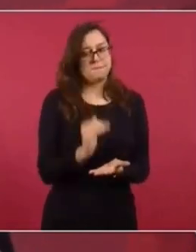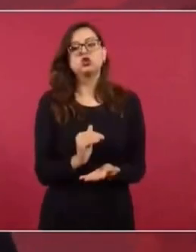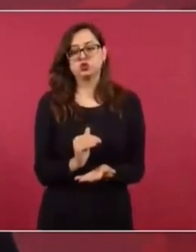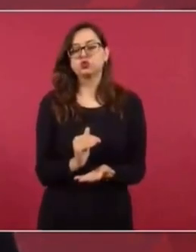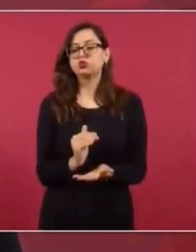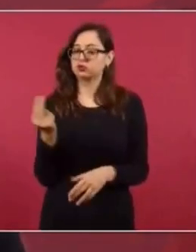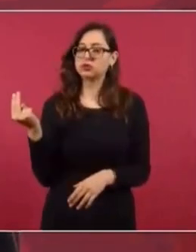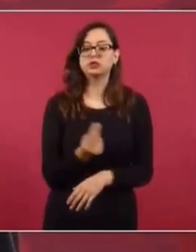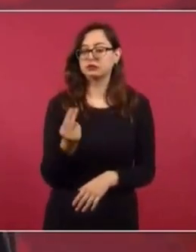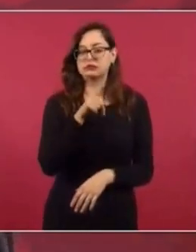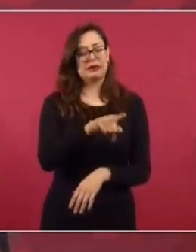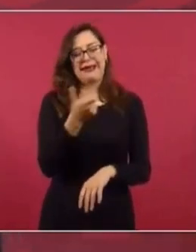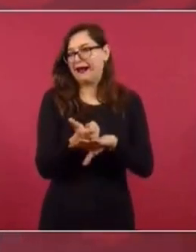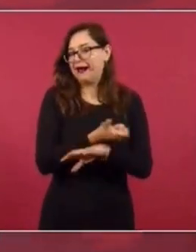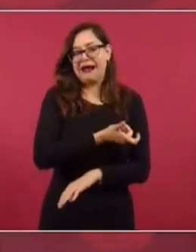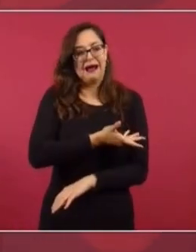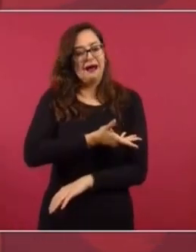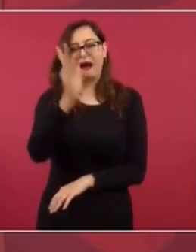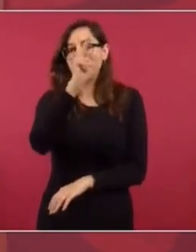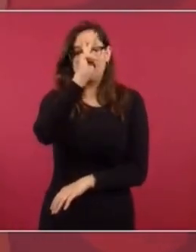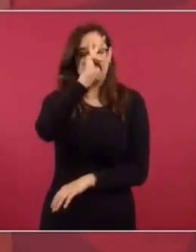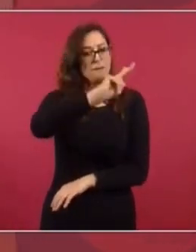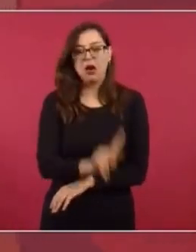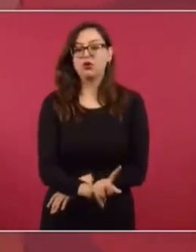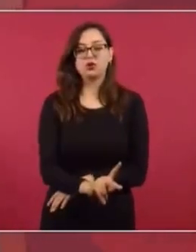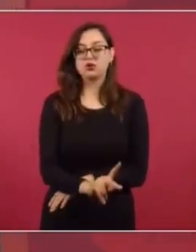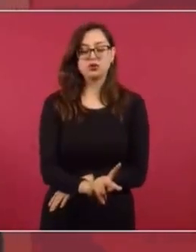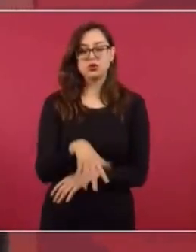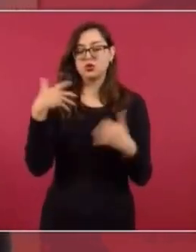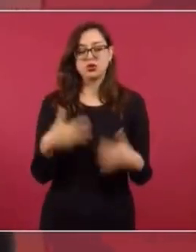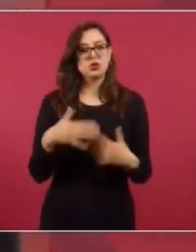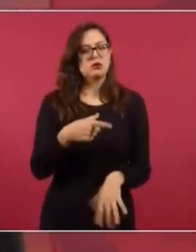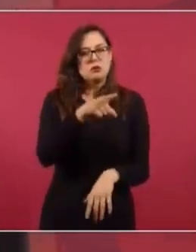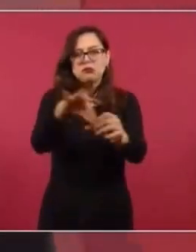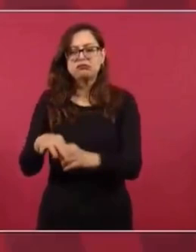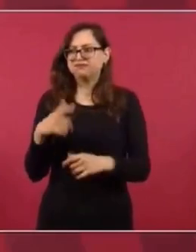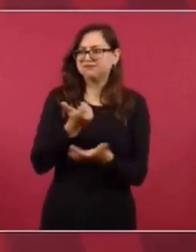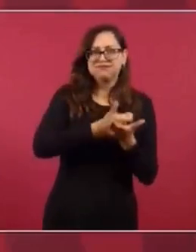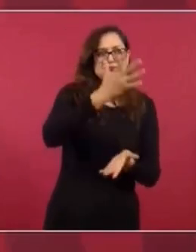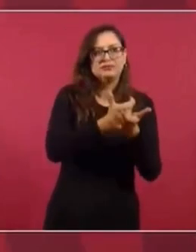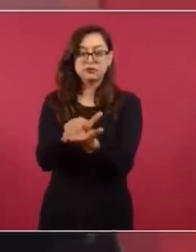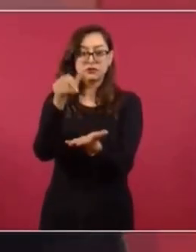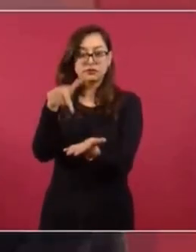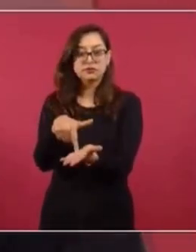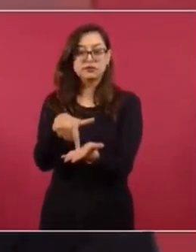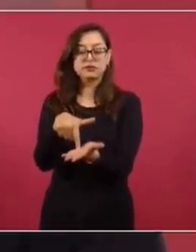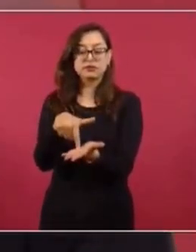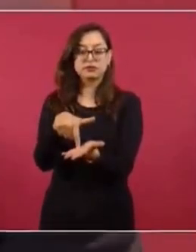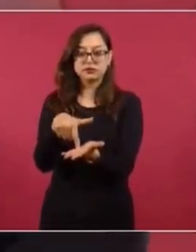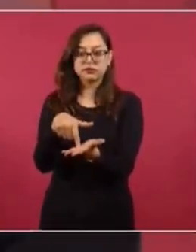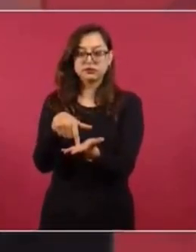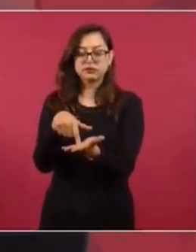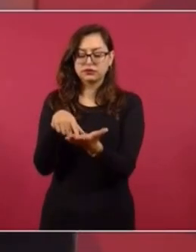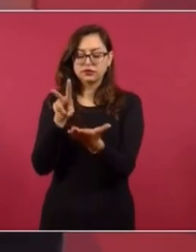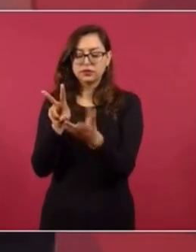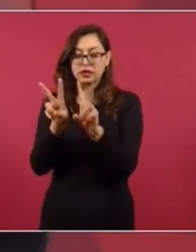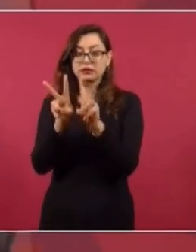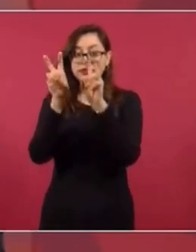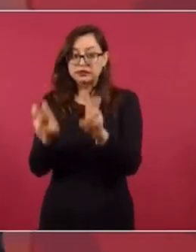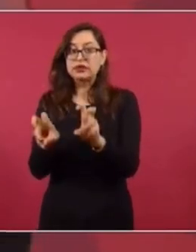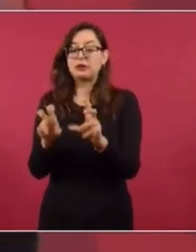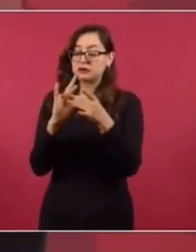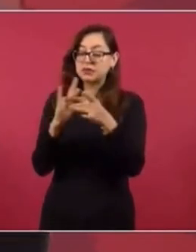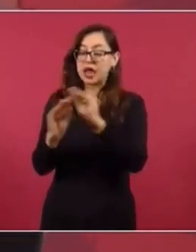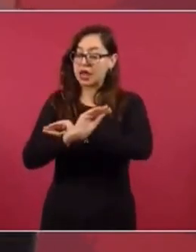sea tan costoso como lo es el organizar las elecciones. Y se prohíba,